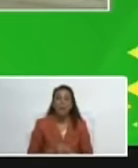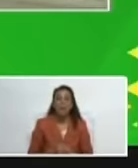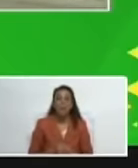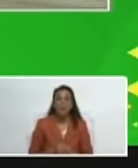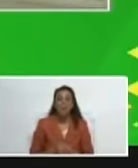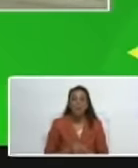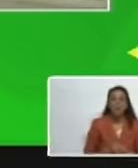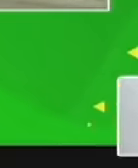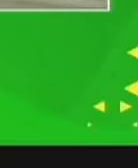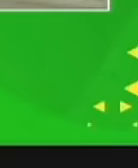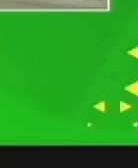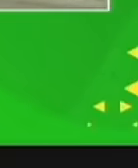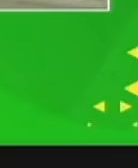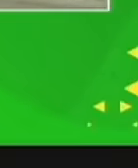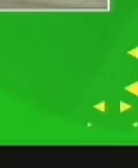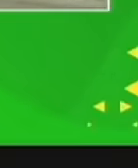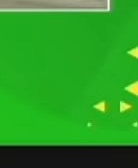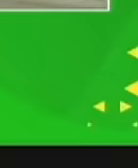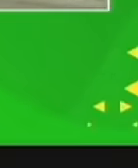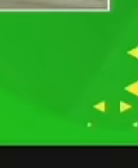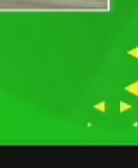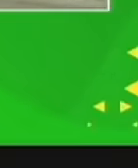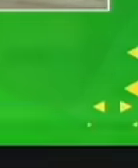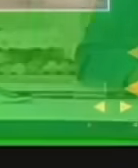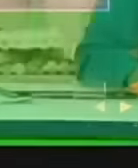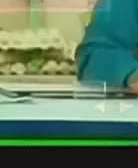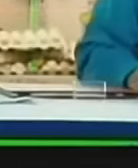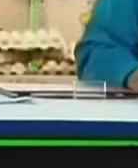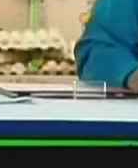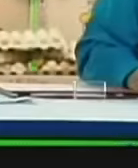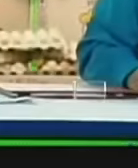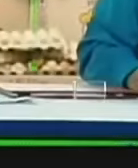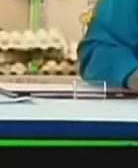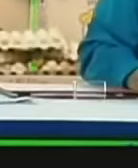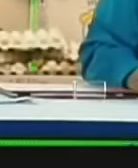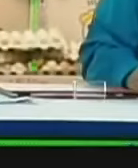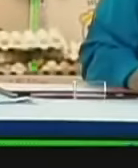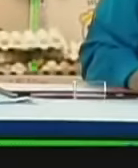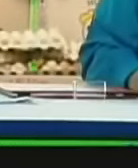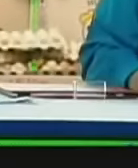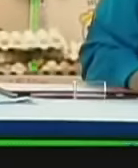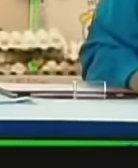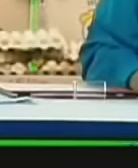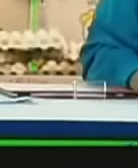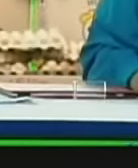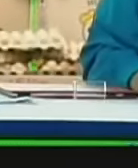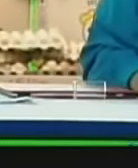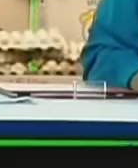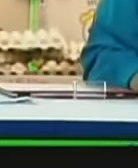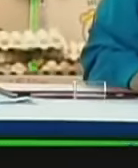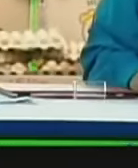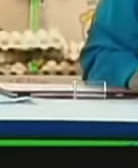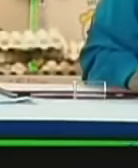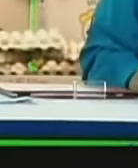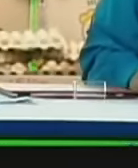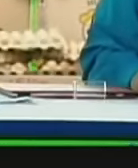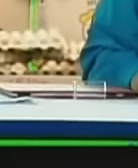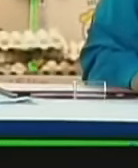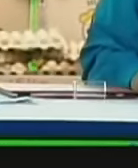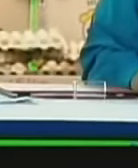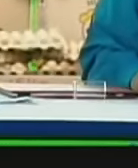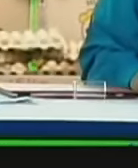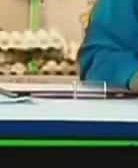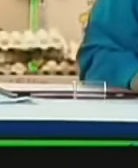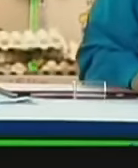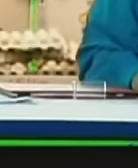anuncio la implementación inmediata, en punto de cuenta presidencial, del protocolo